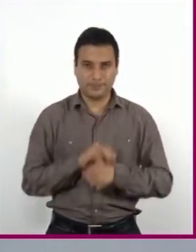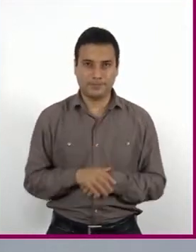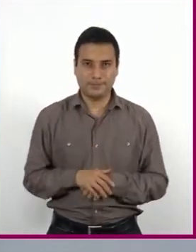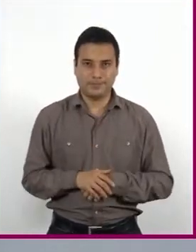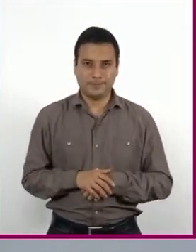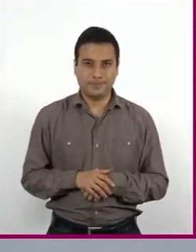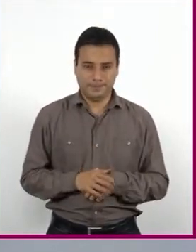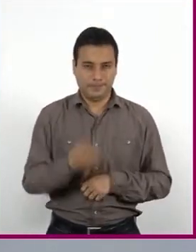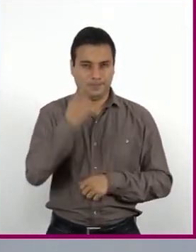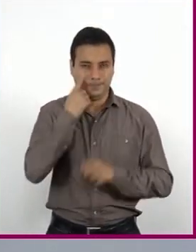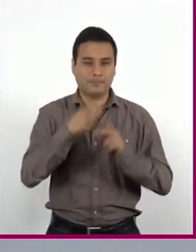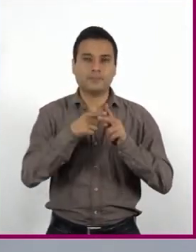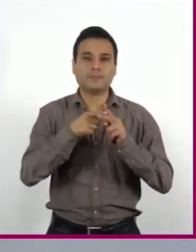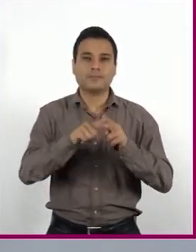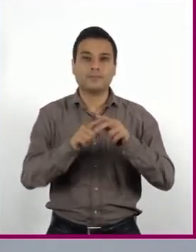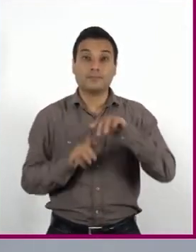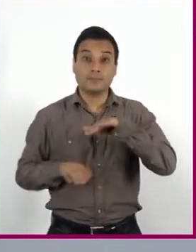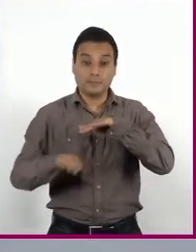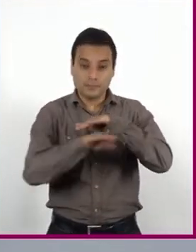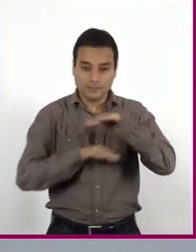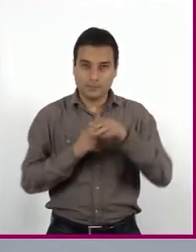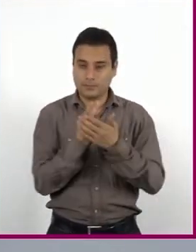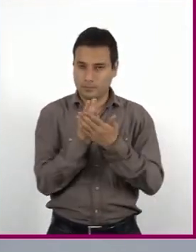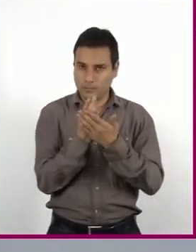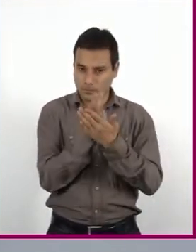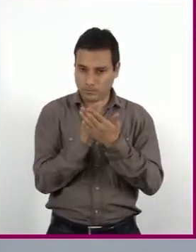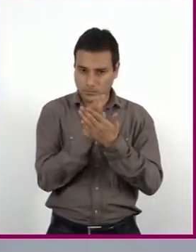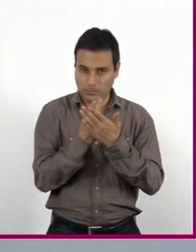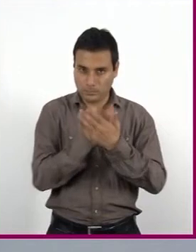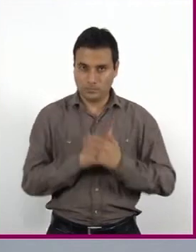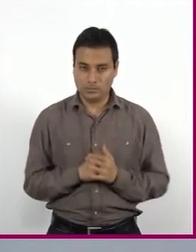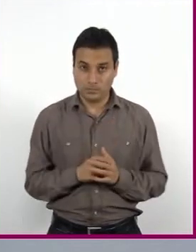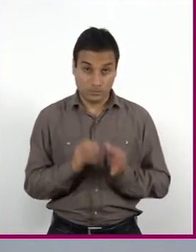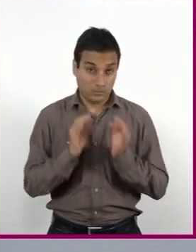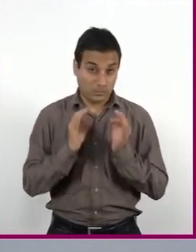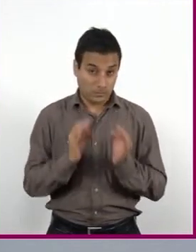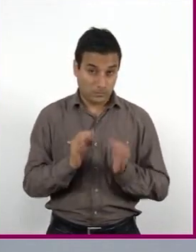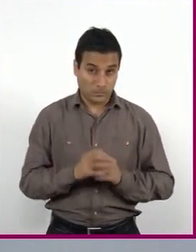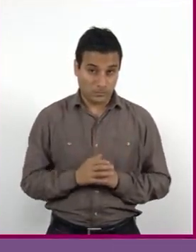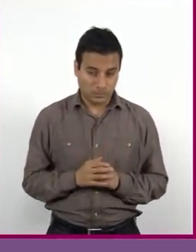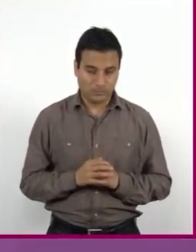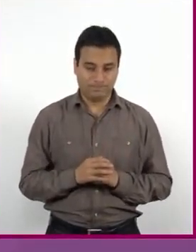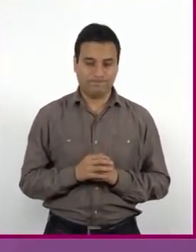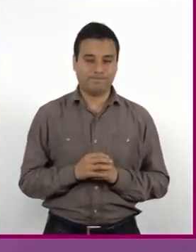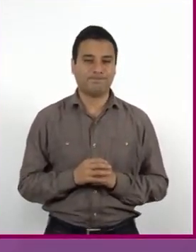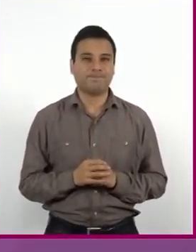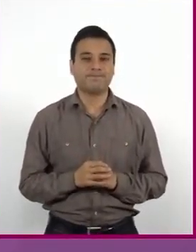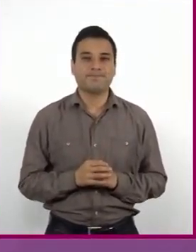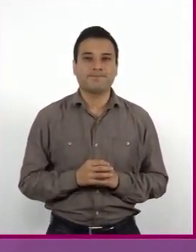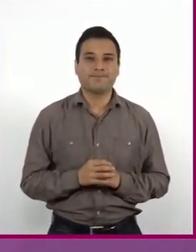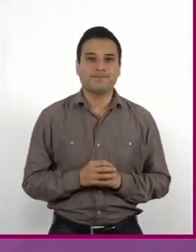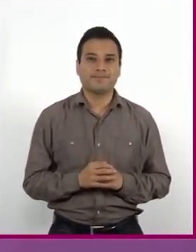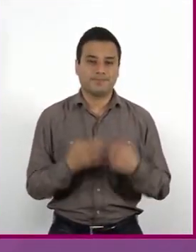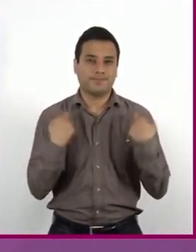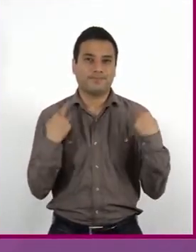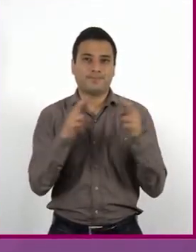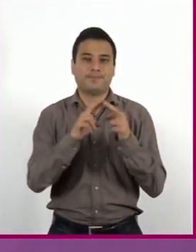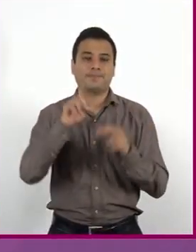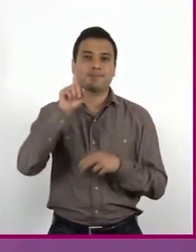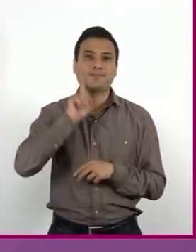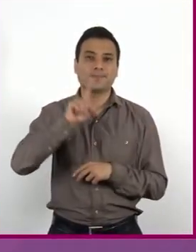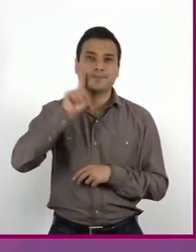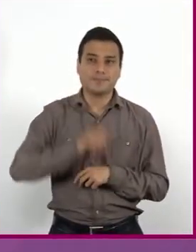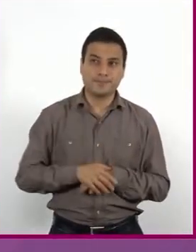sus bases, donde los lados miden lo mismo, ya que tienen forma de cuadrados. La maestra Raquel y